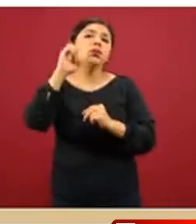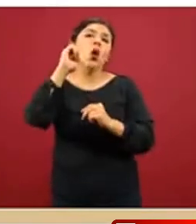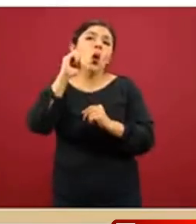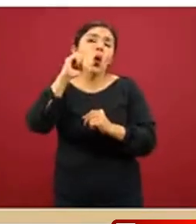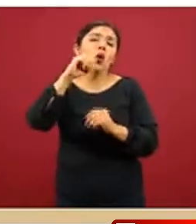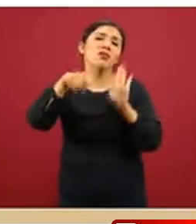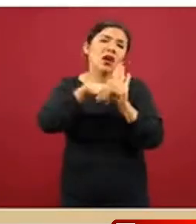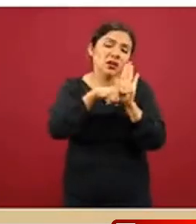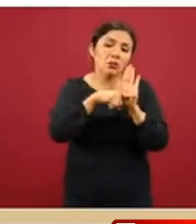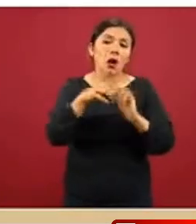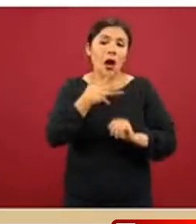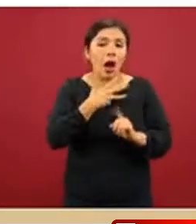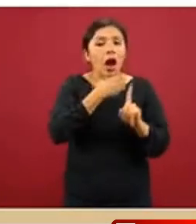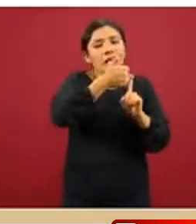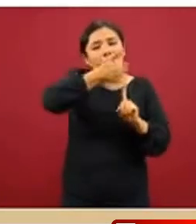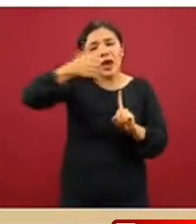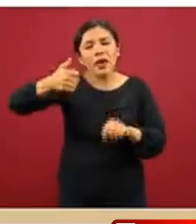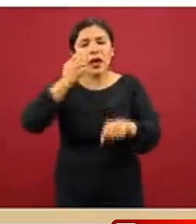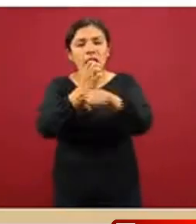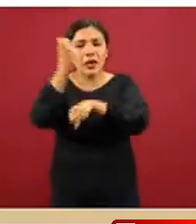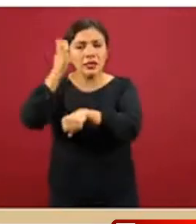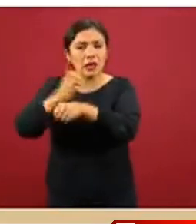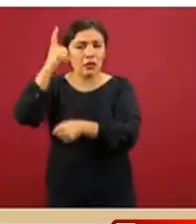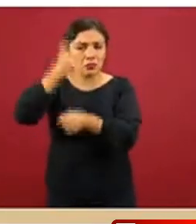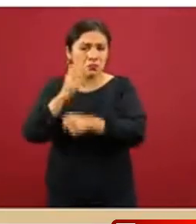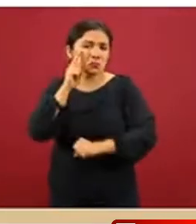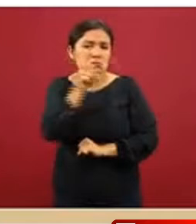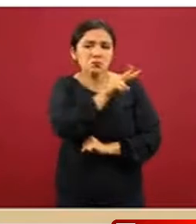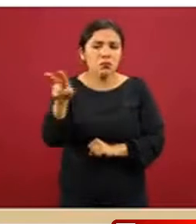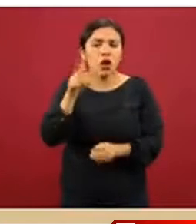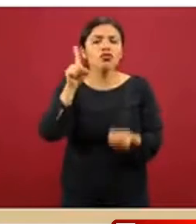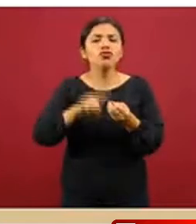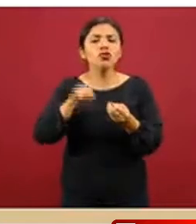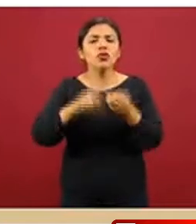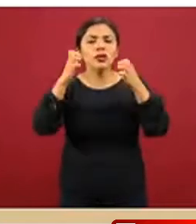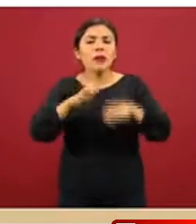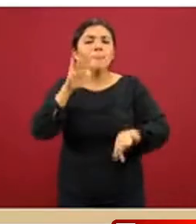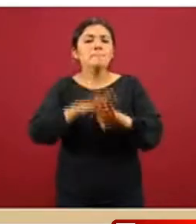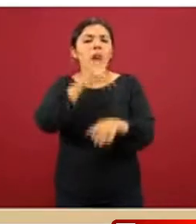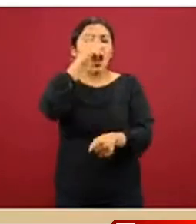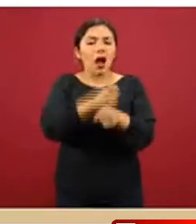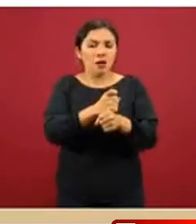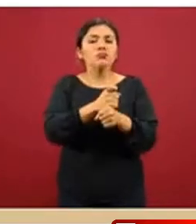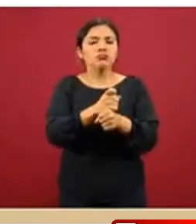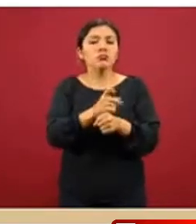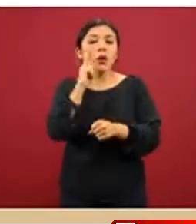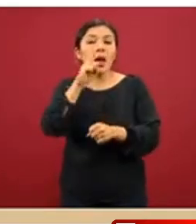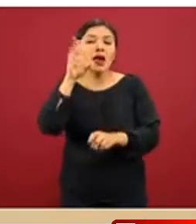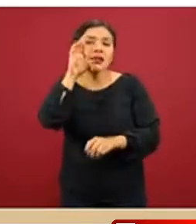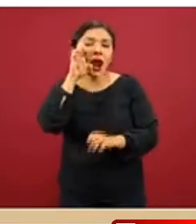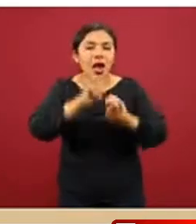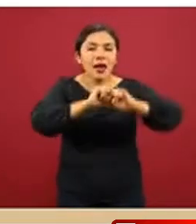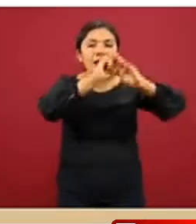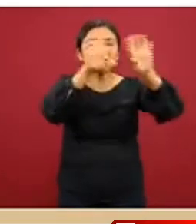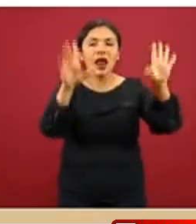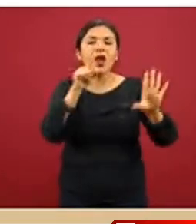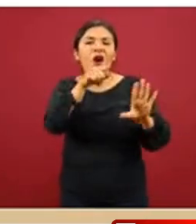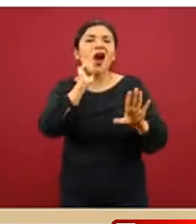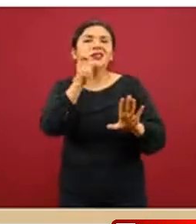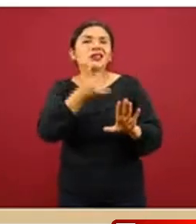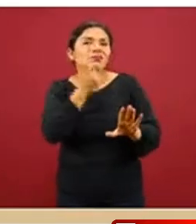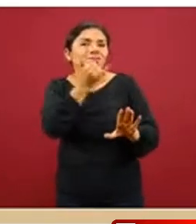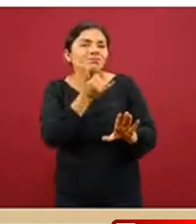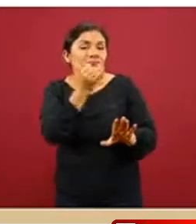Los tenemos distribuidos por entidad federativa para que ustedes puedan ver dónde está la mayor carga, y en la barra naranja claro siempre la expectativa